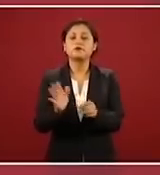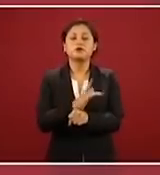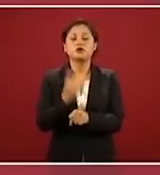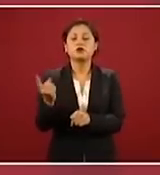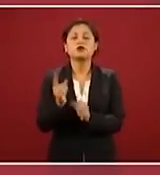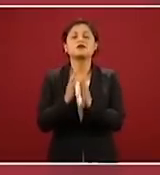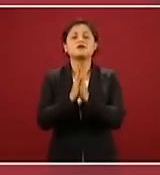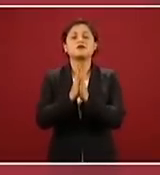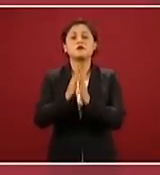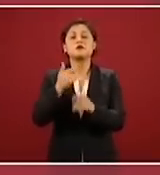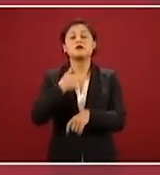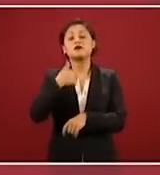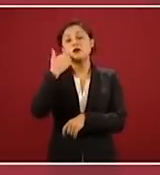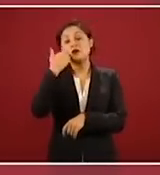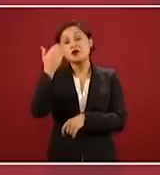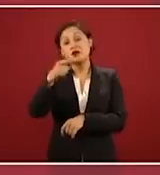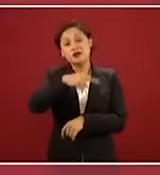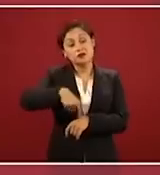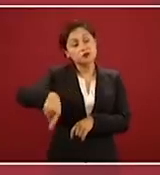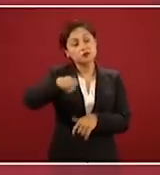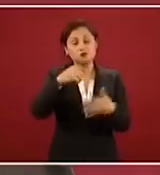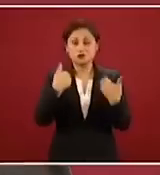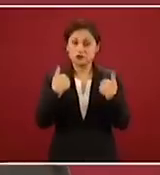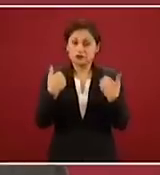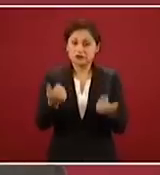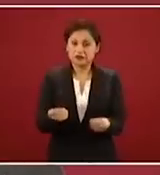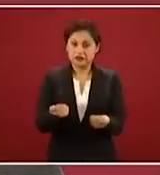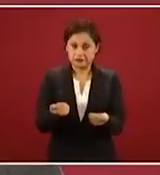comprenda que no es crecer por crecer,